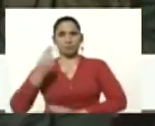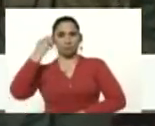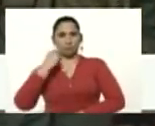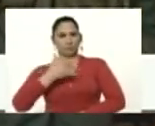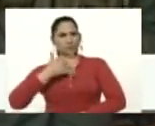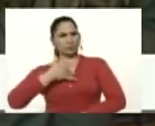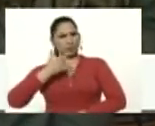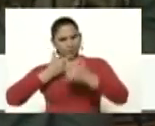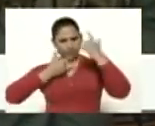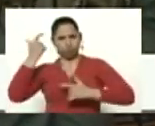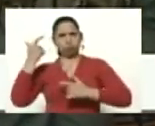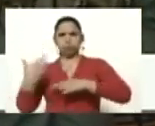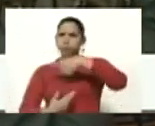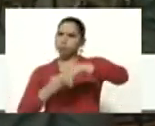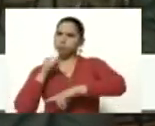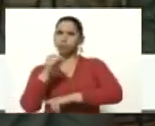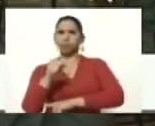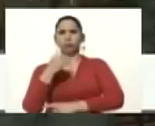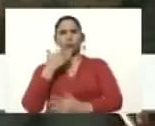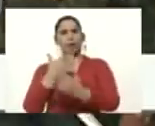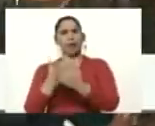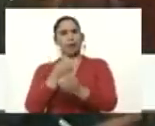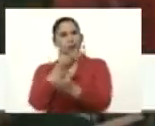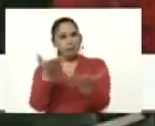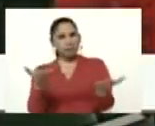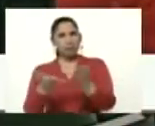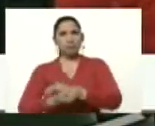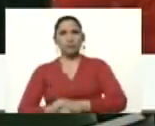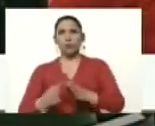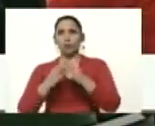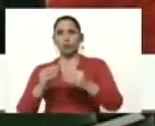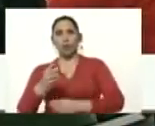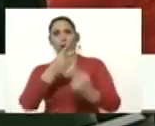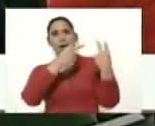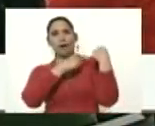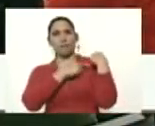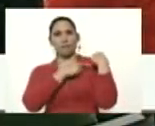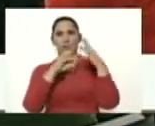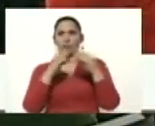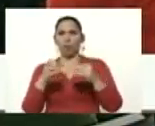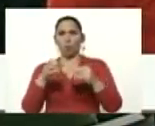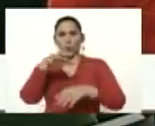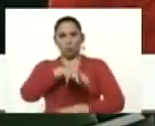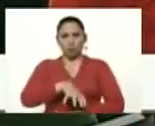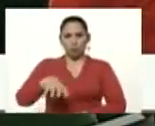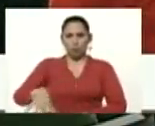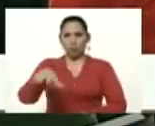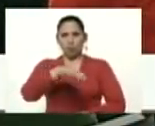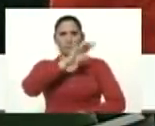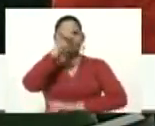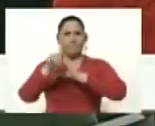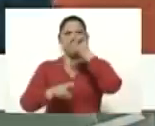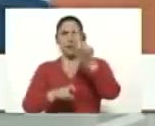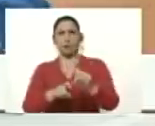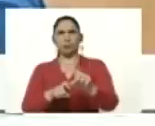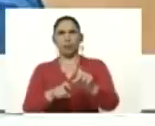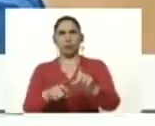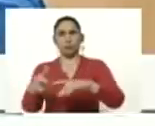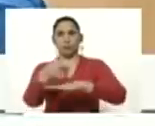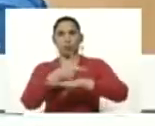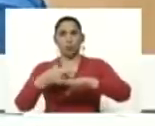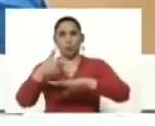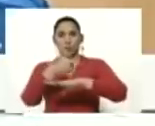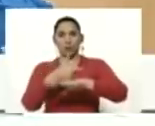bolivariana, chavista, revolucionaria, gracias, y todos los jefes de todas las regiones. Preguntaba por el